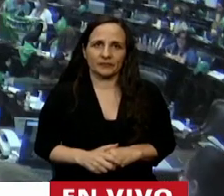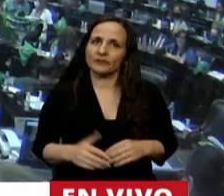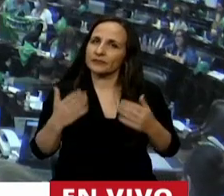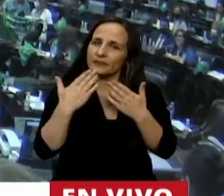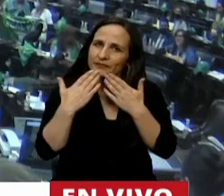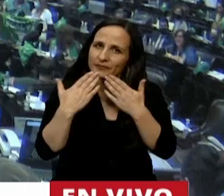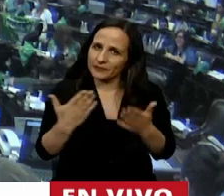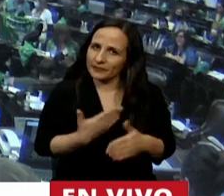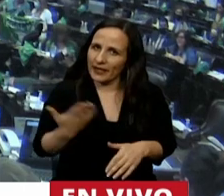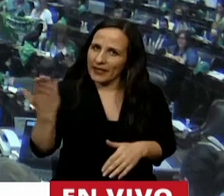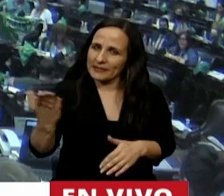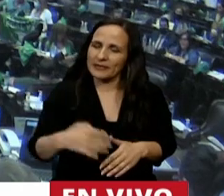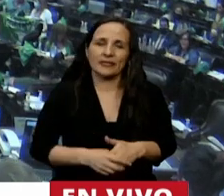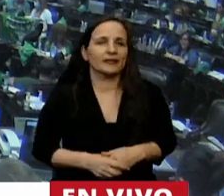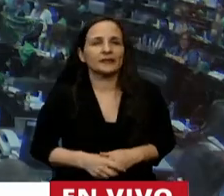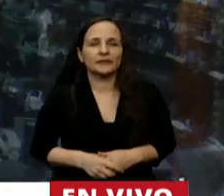Gracias, presidente.